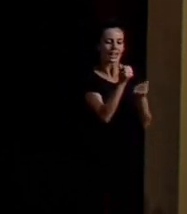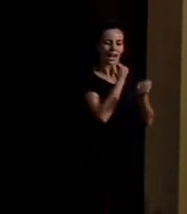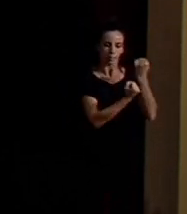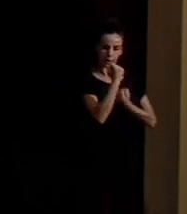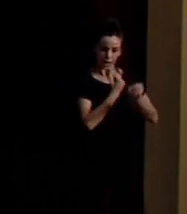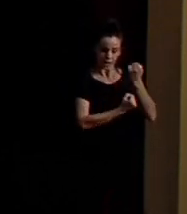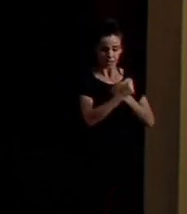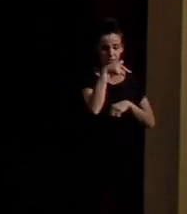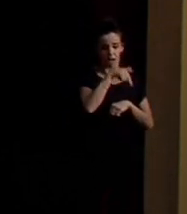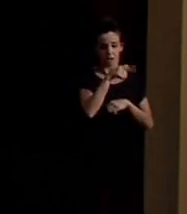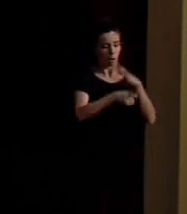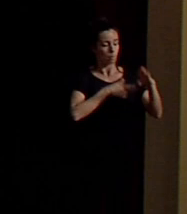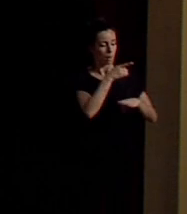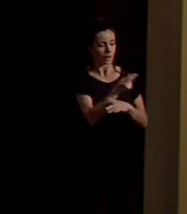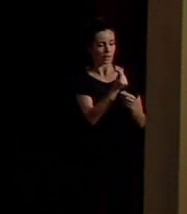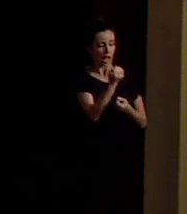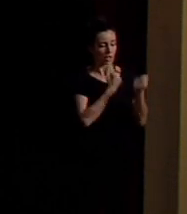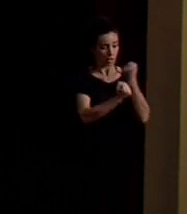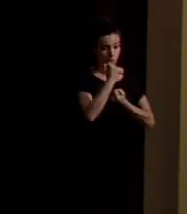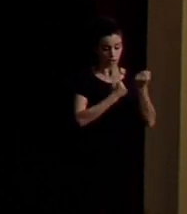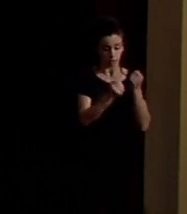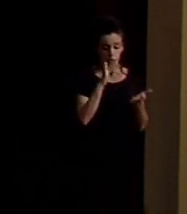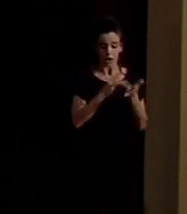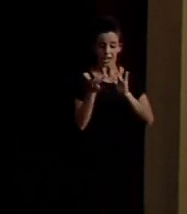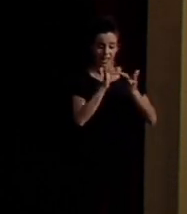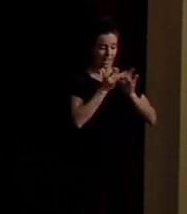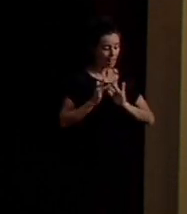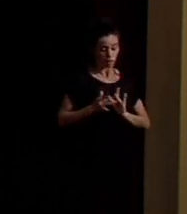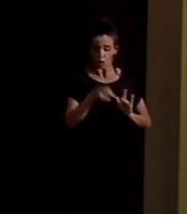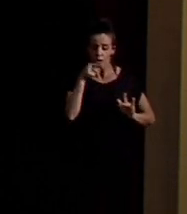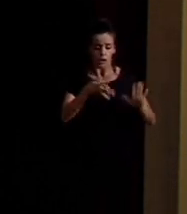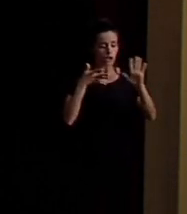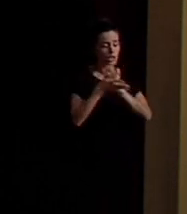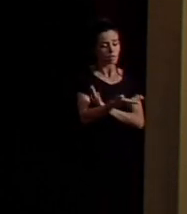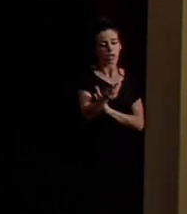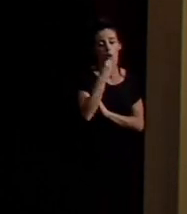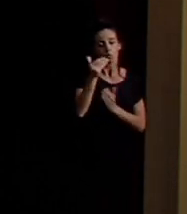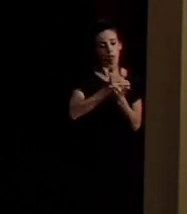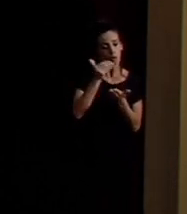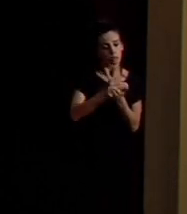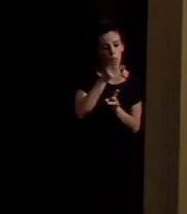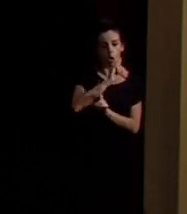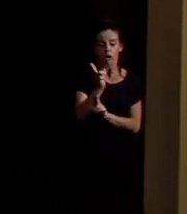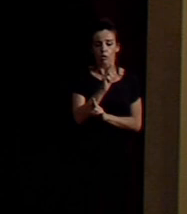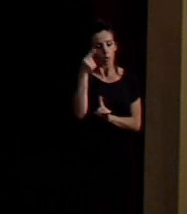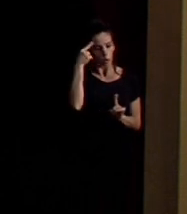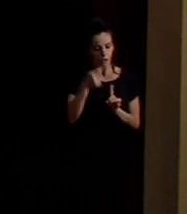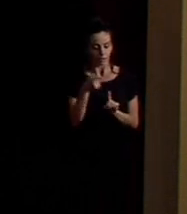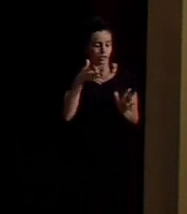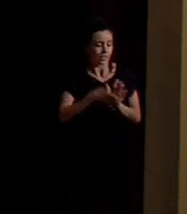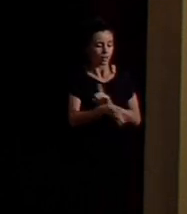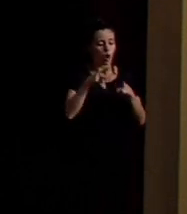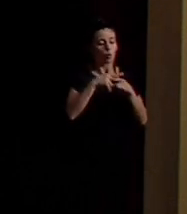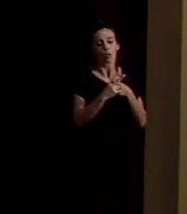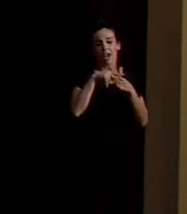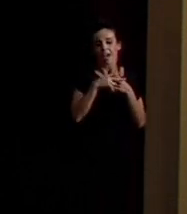dominación capitalista, donde las relaciones se entienden como un bien de consumo y no como un fin en sí mismo, es decir, como una herramienta de